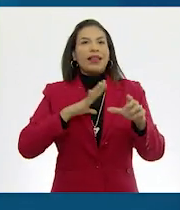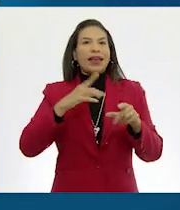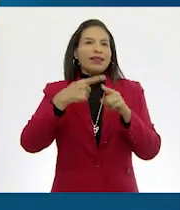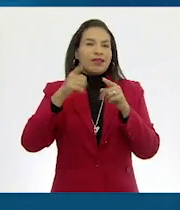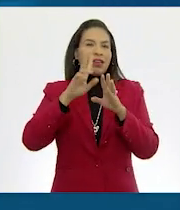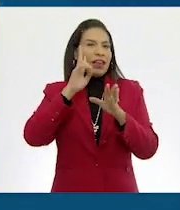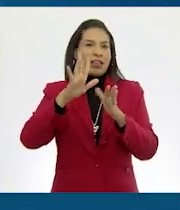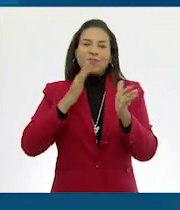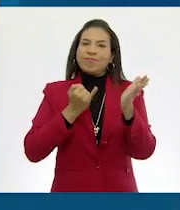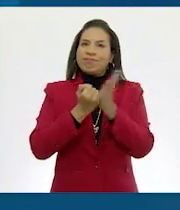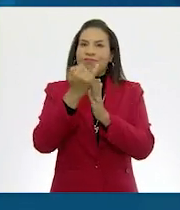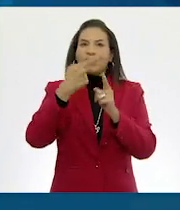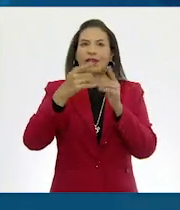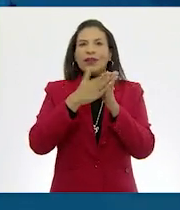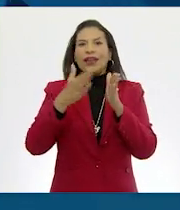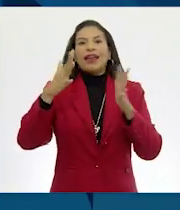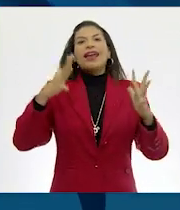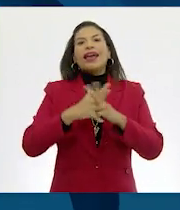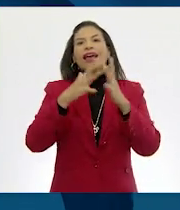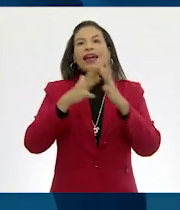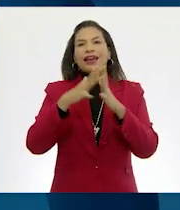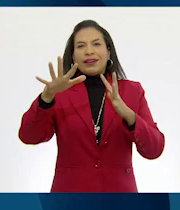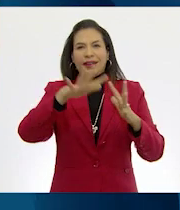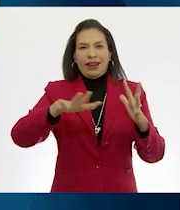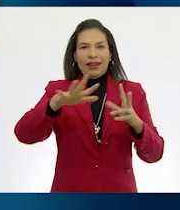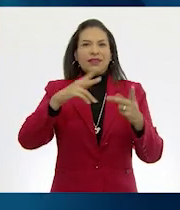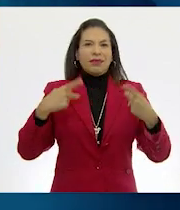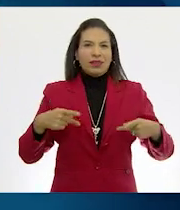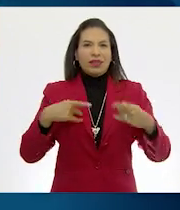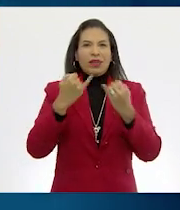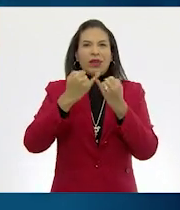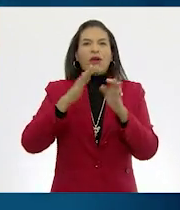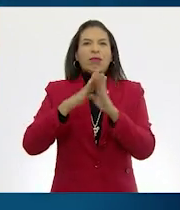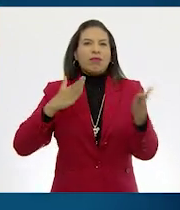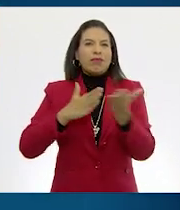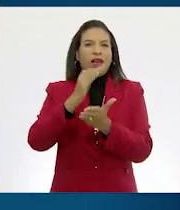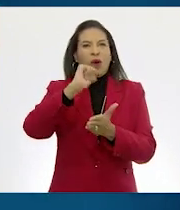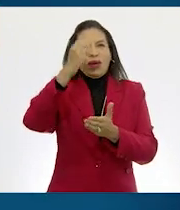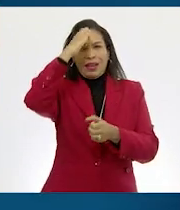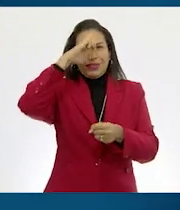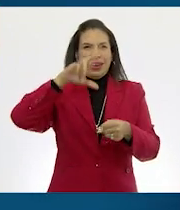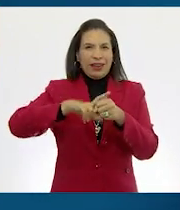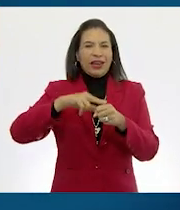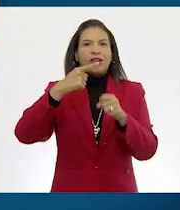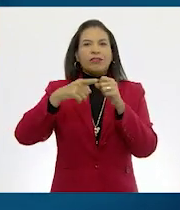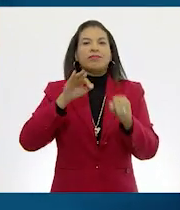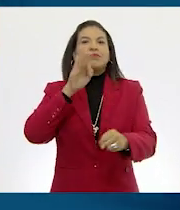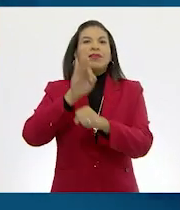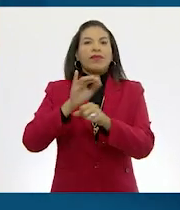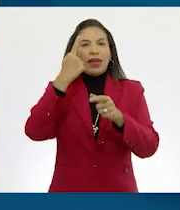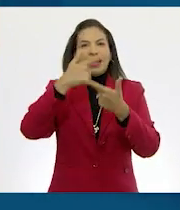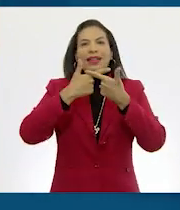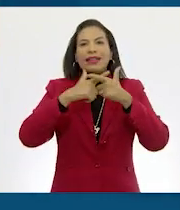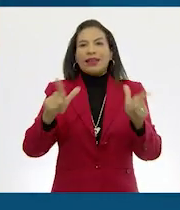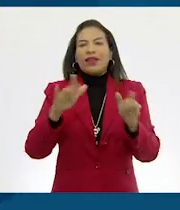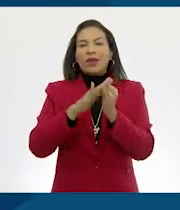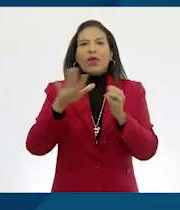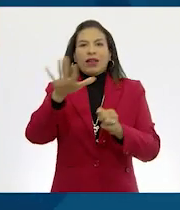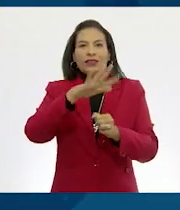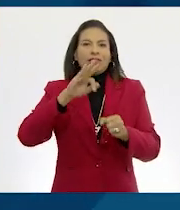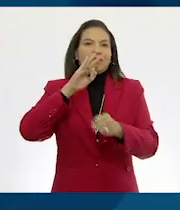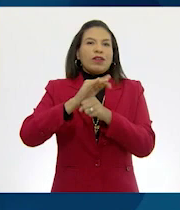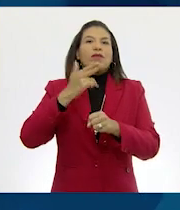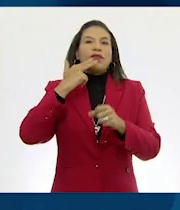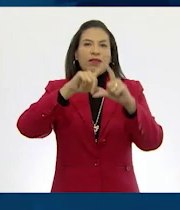quedado marcada por las décadas de guerras civiles e intervenciones extranjeras. La defensa de la libertad y la